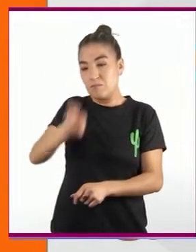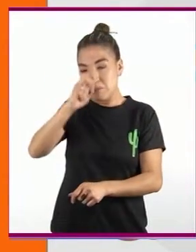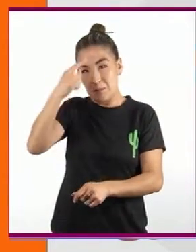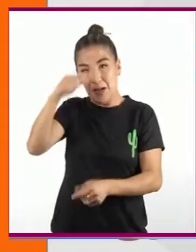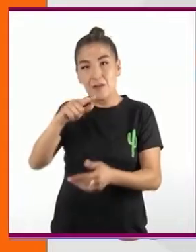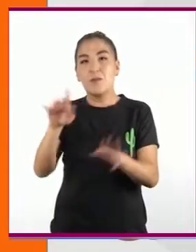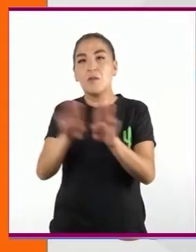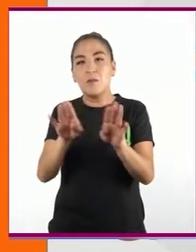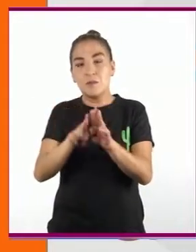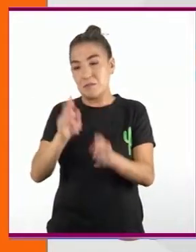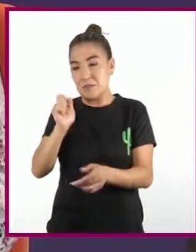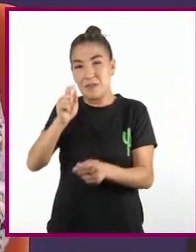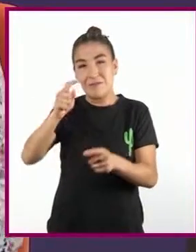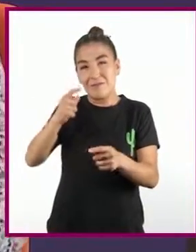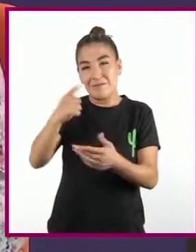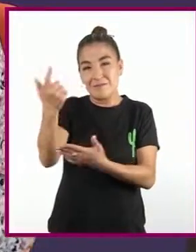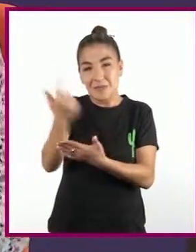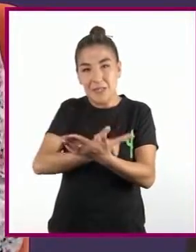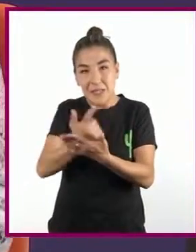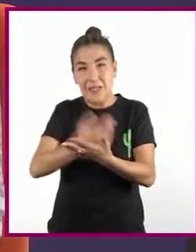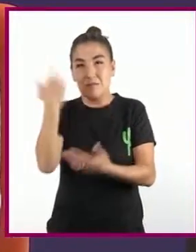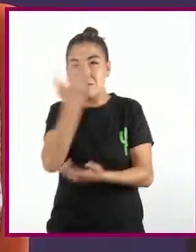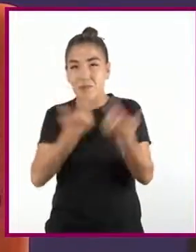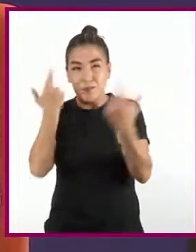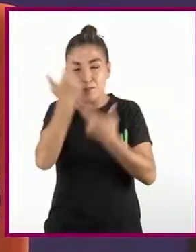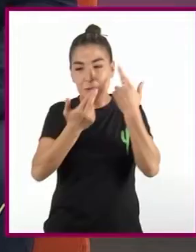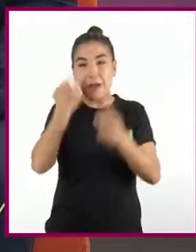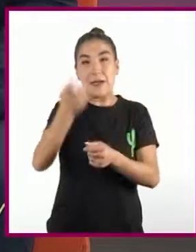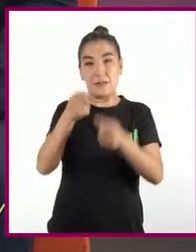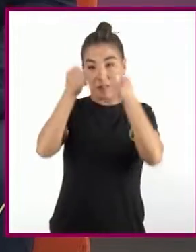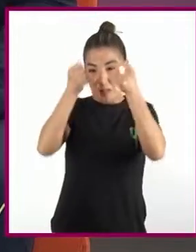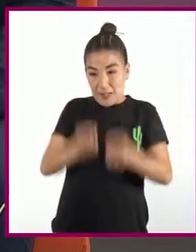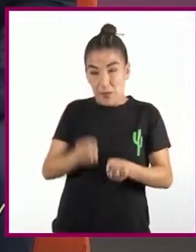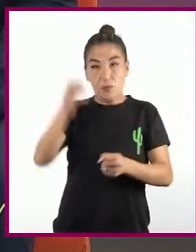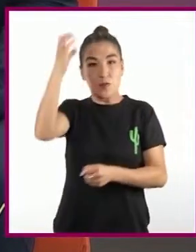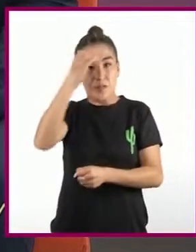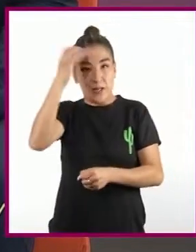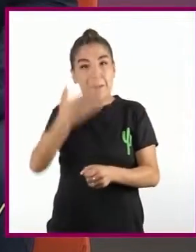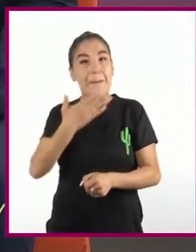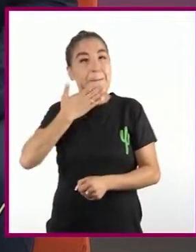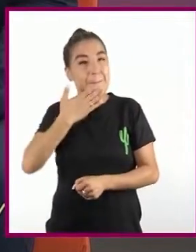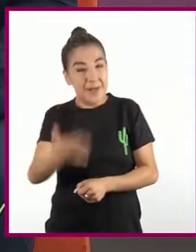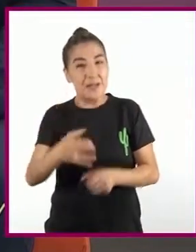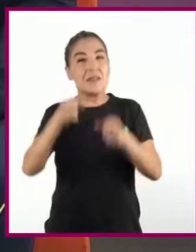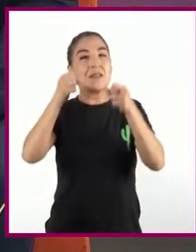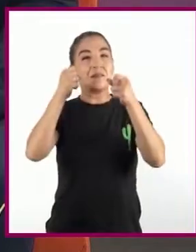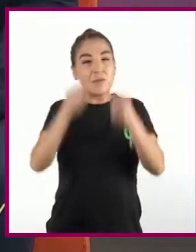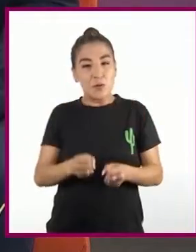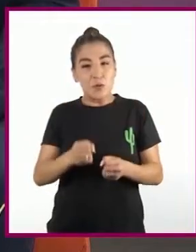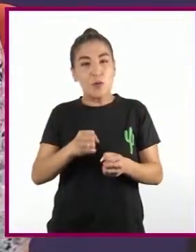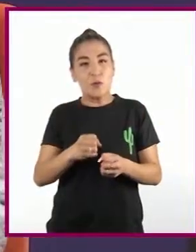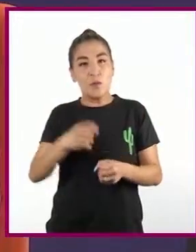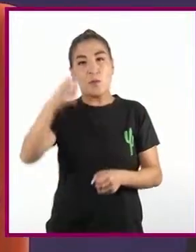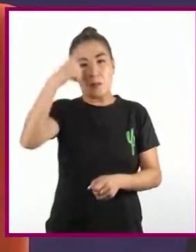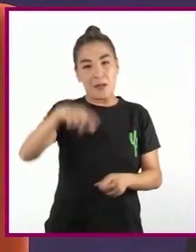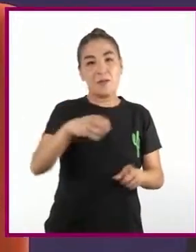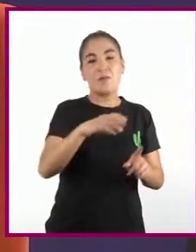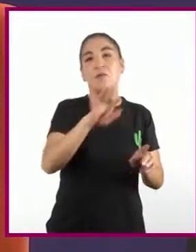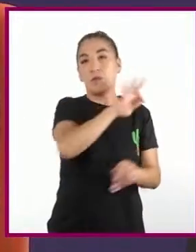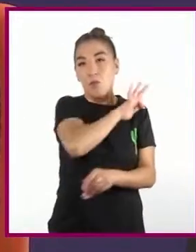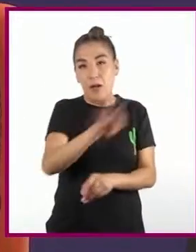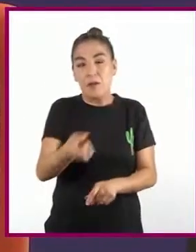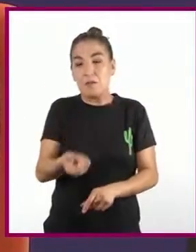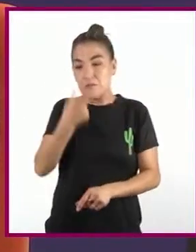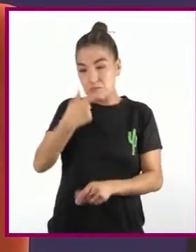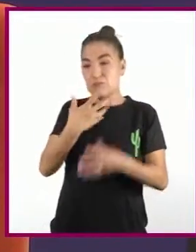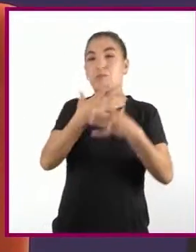que se pueda comercializar, tiene que tener todo el sustento científico pues, que asegure que esa dupla de principios